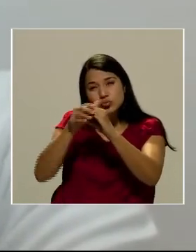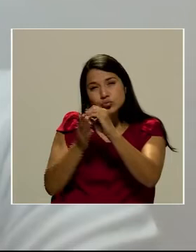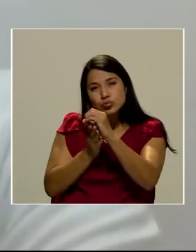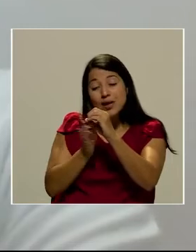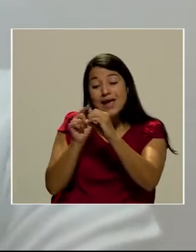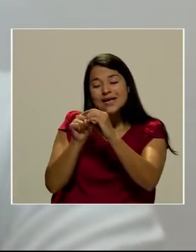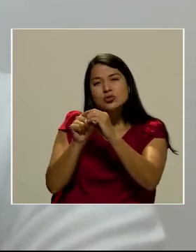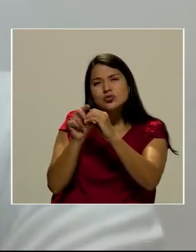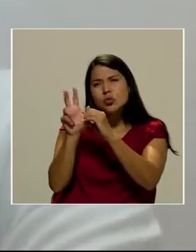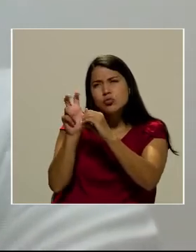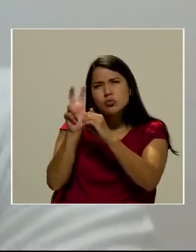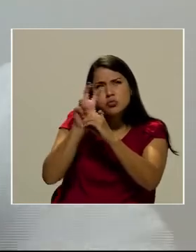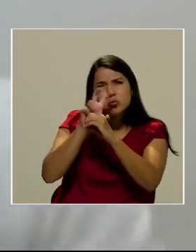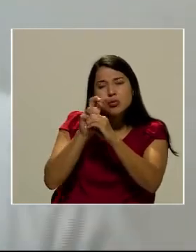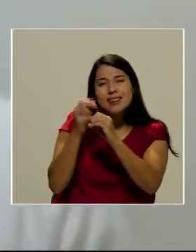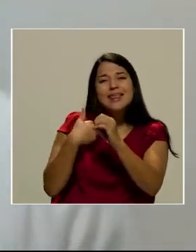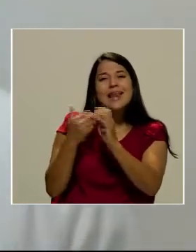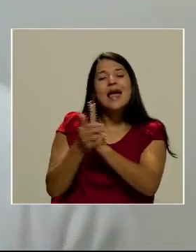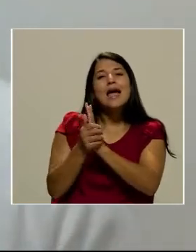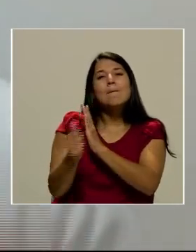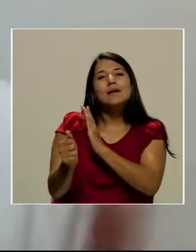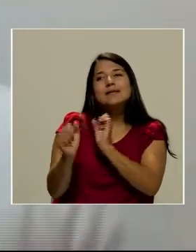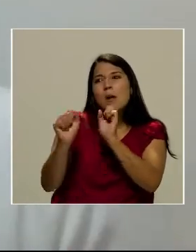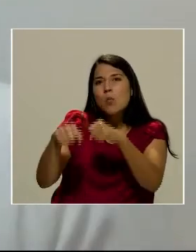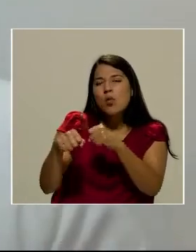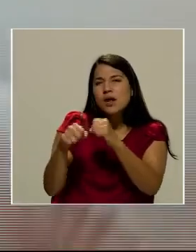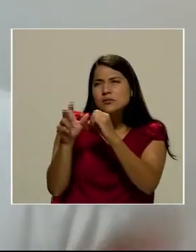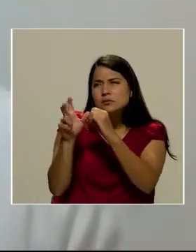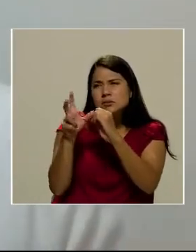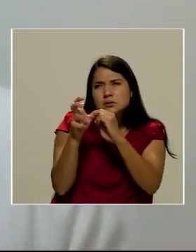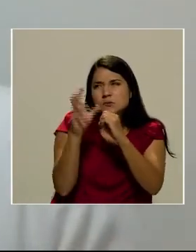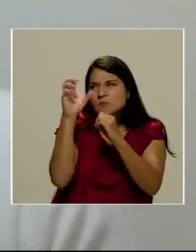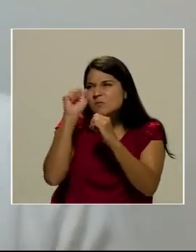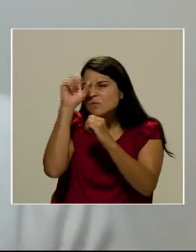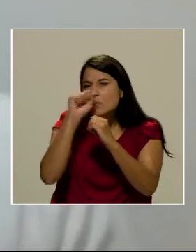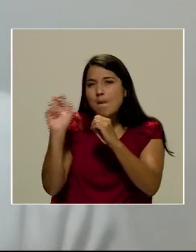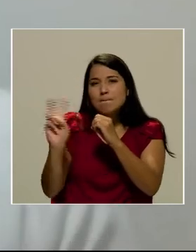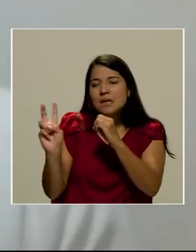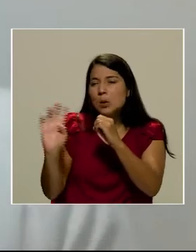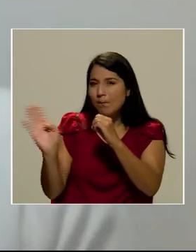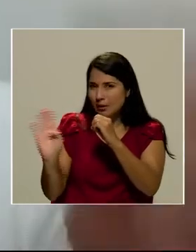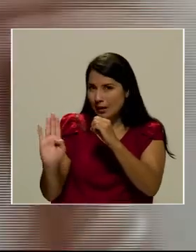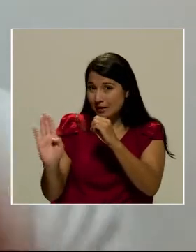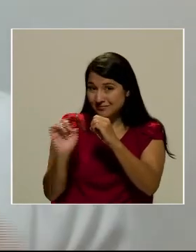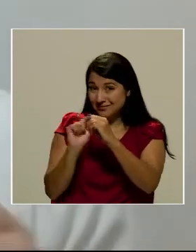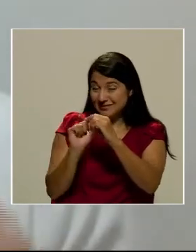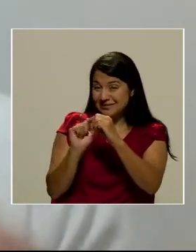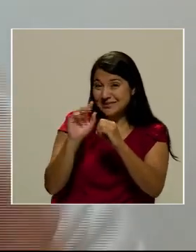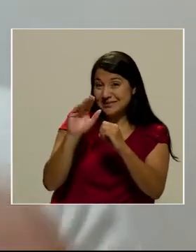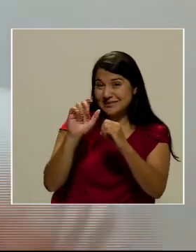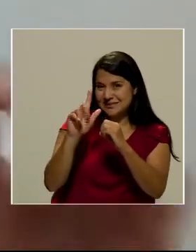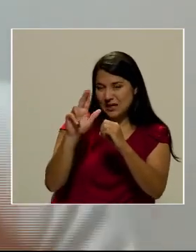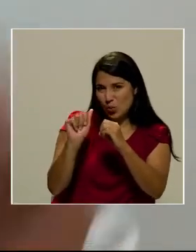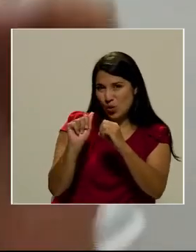de reconocer a muchos agentes, a virus, bacterias, y en el momento en que